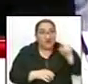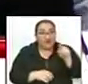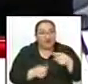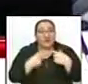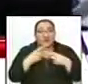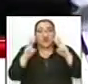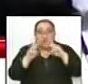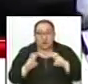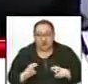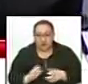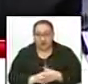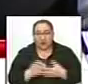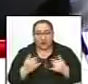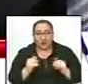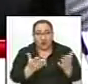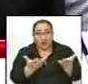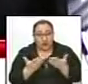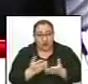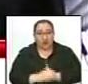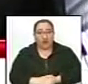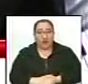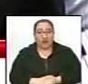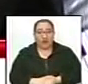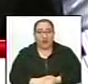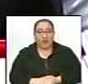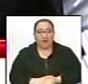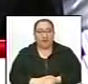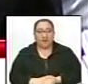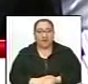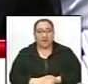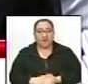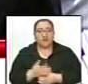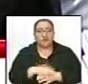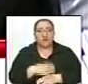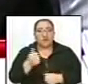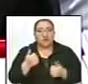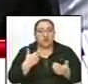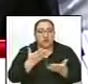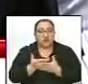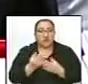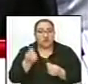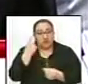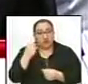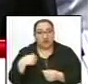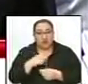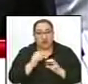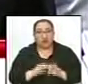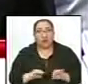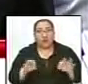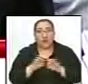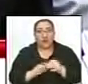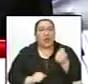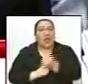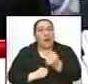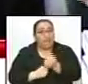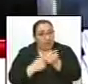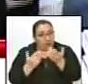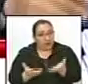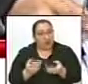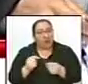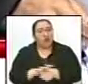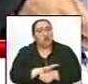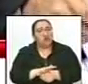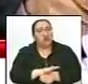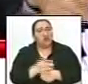Constitucionales que nos puede informar sobre cuáles son los alcances, porque para nosotros es importante respaldar esto, porque